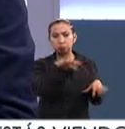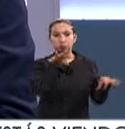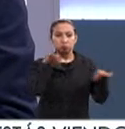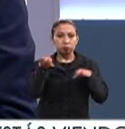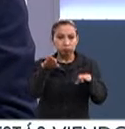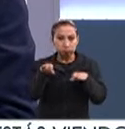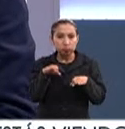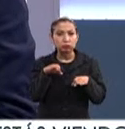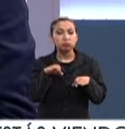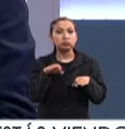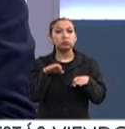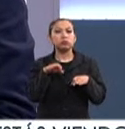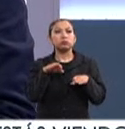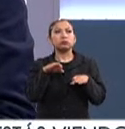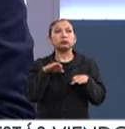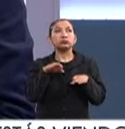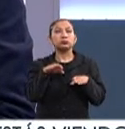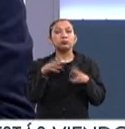funciones